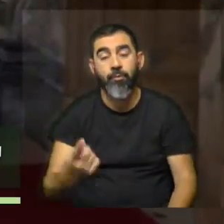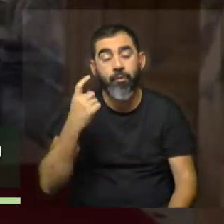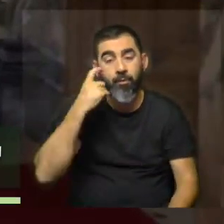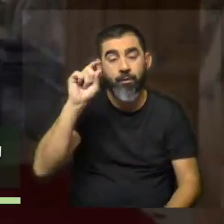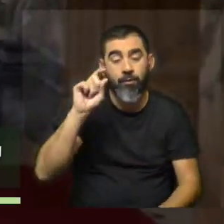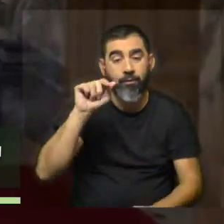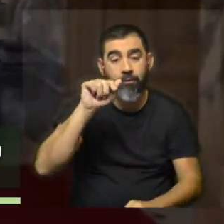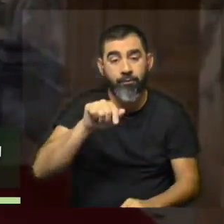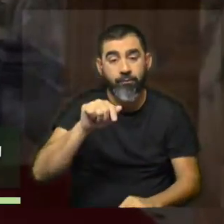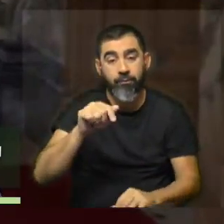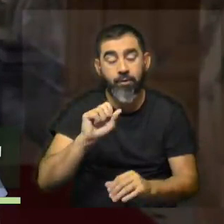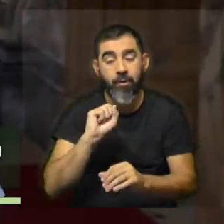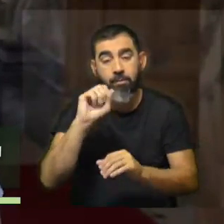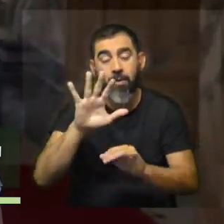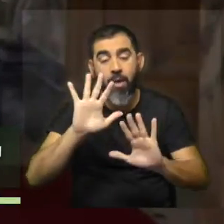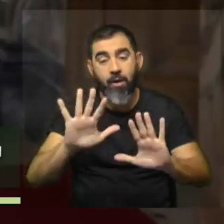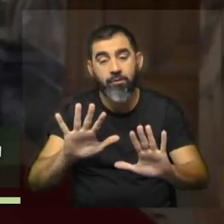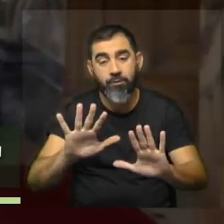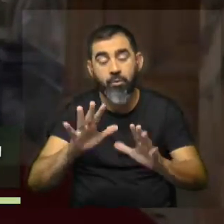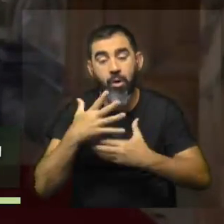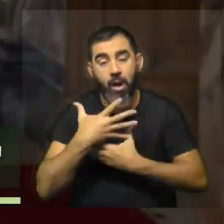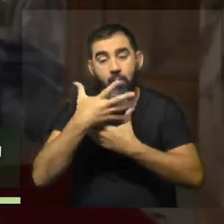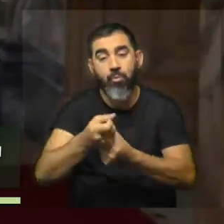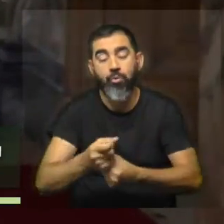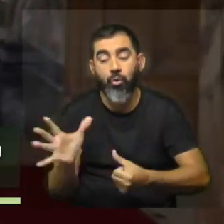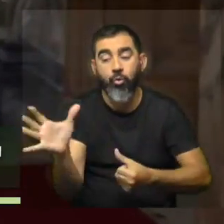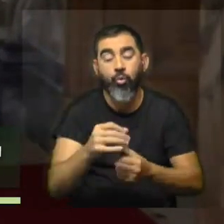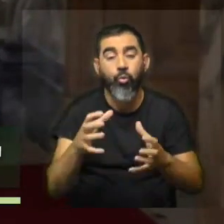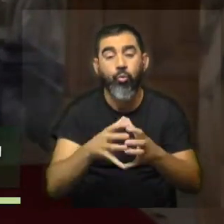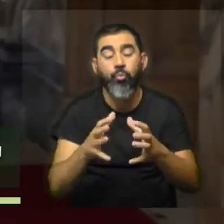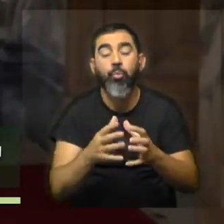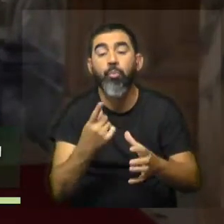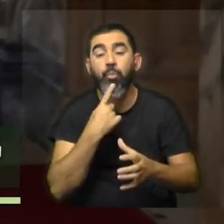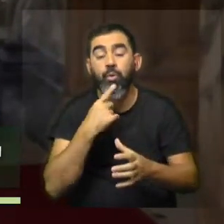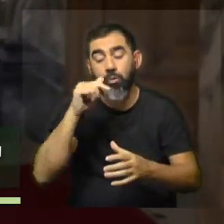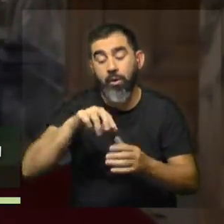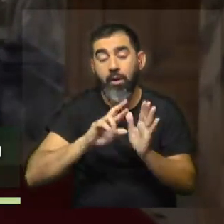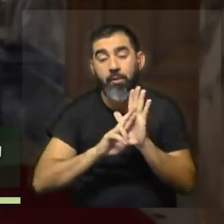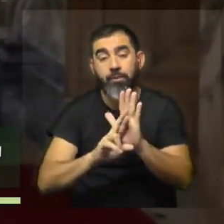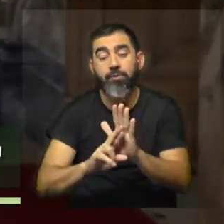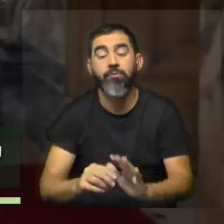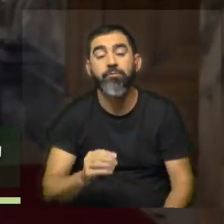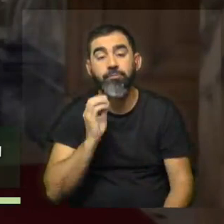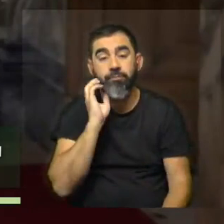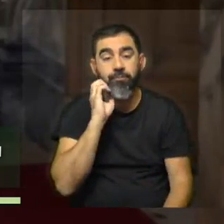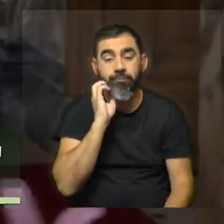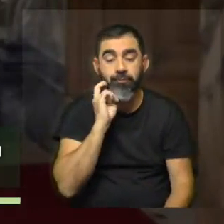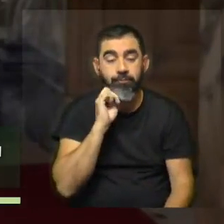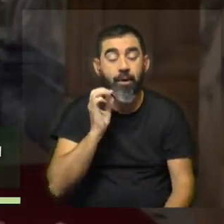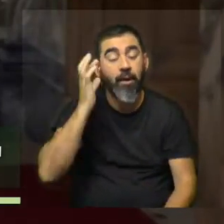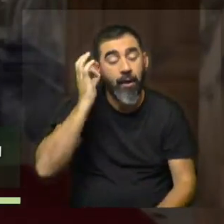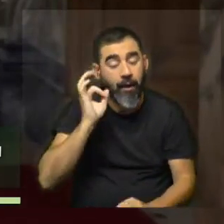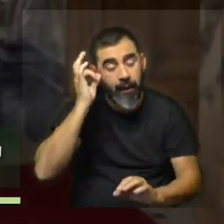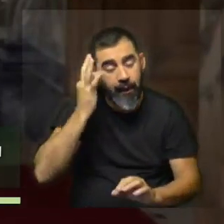que justamente saliera con el respaldo de todos los partidos políticos. Creemos que amerita, ante